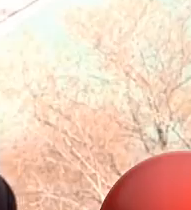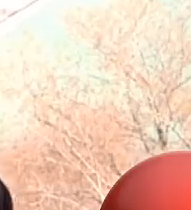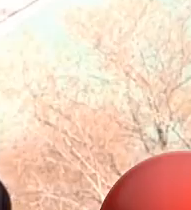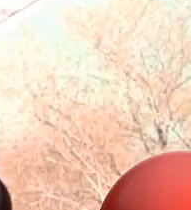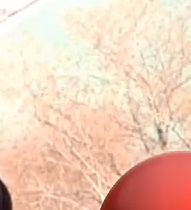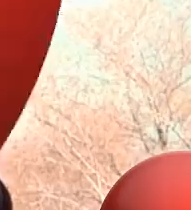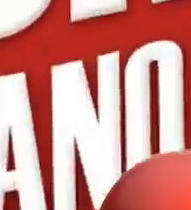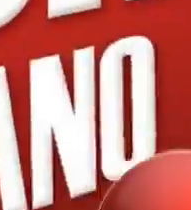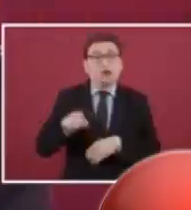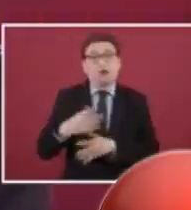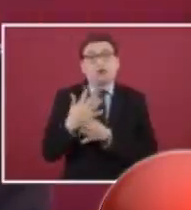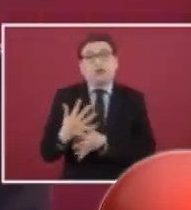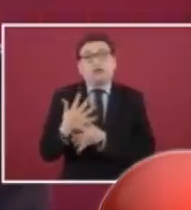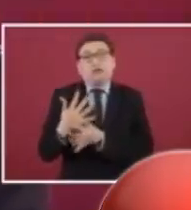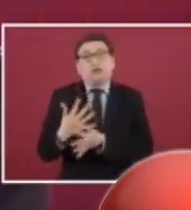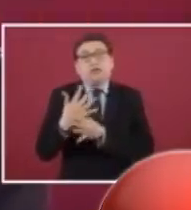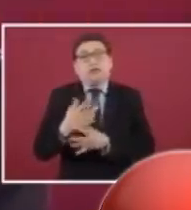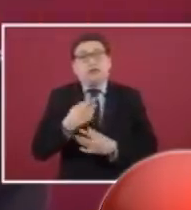bien.